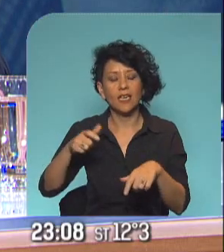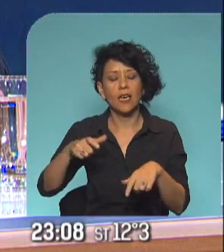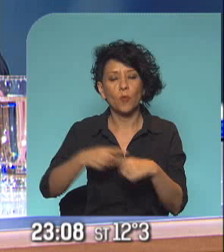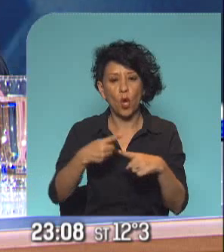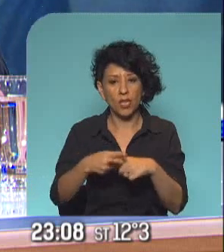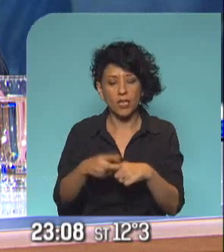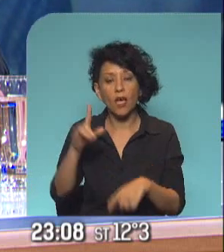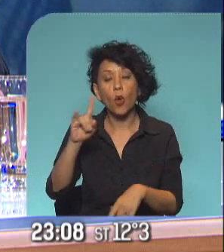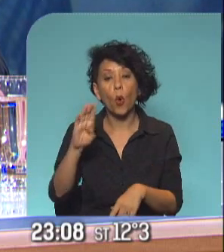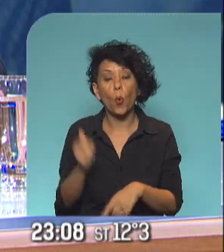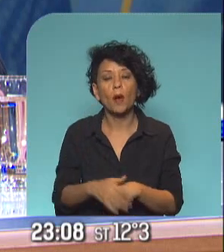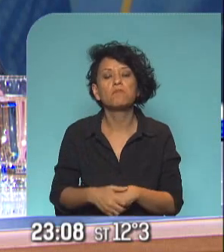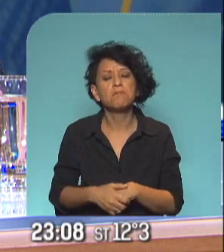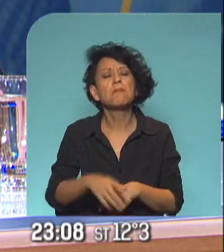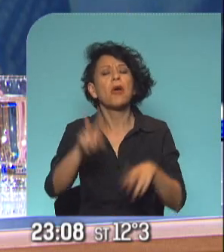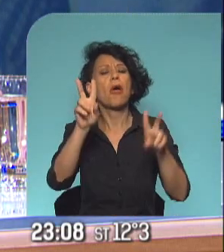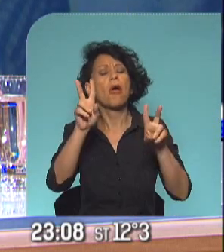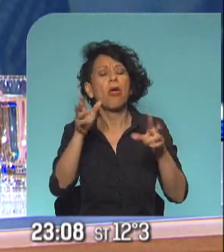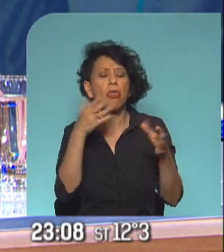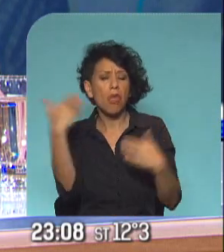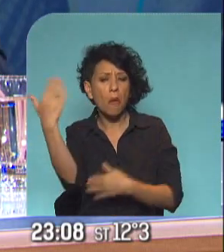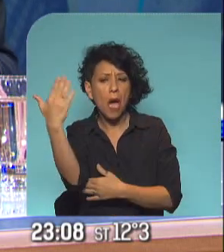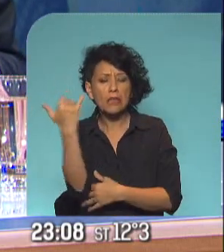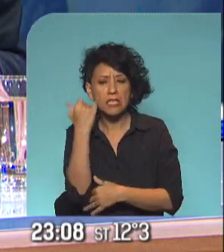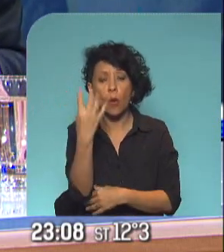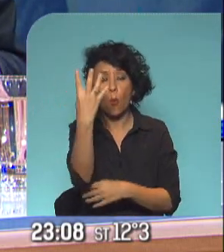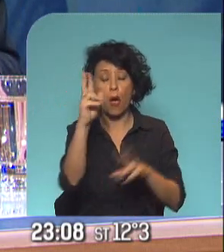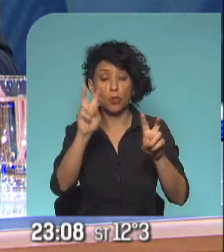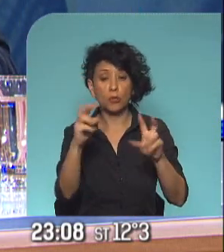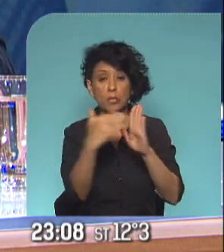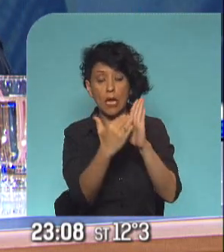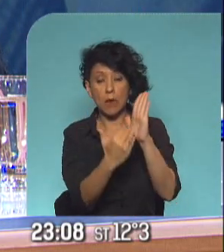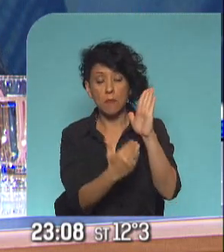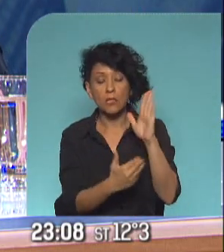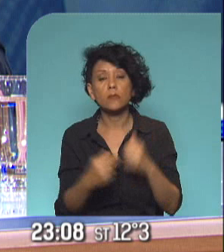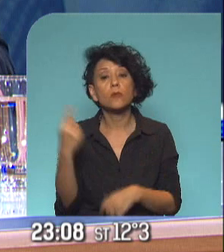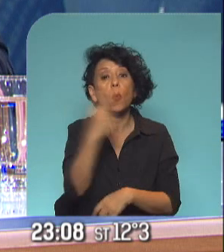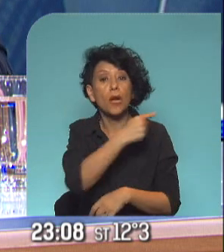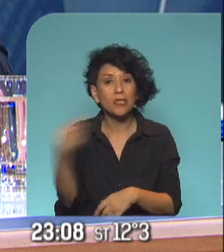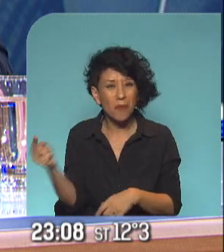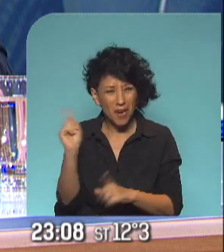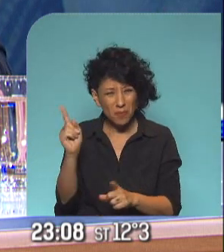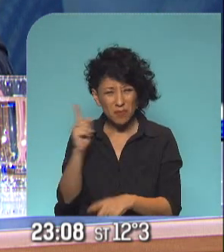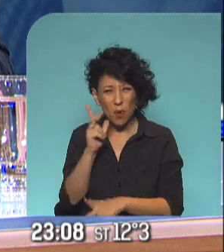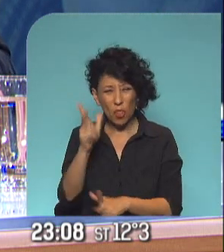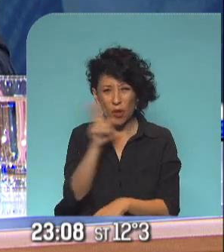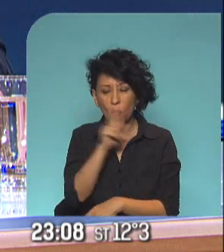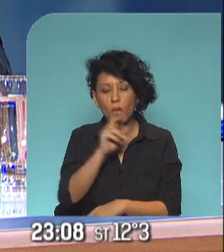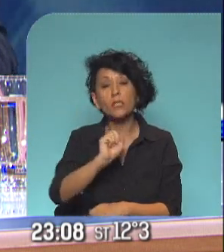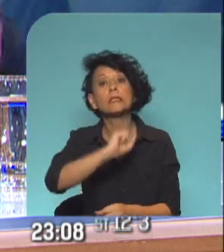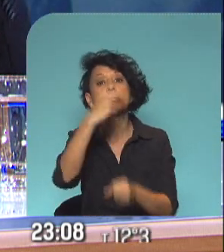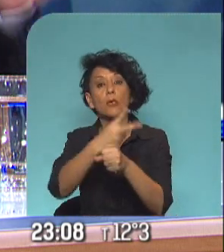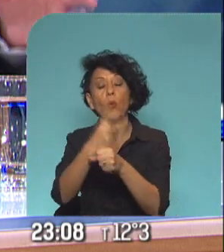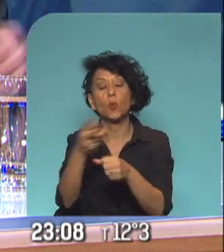este primer debate, 4 ejes temáticos. La semana que viene, en una semana, como recién decía Gisela, va a ser el segundo debate con